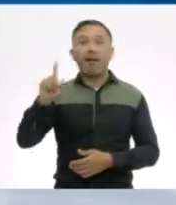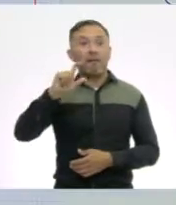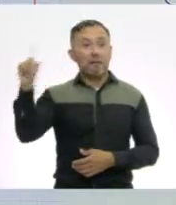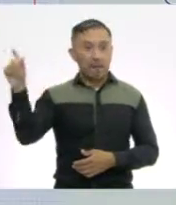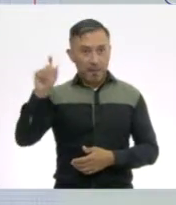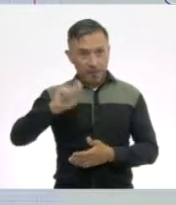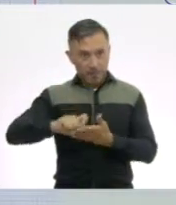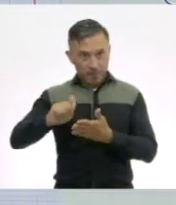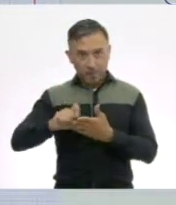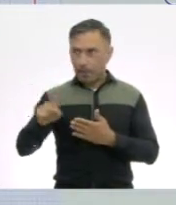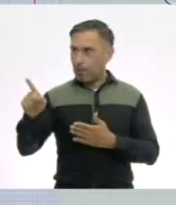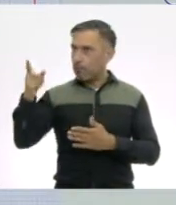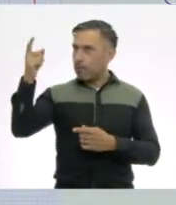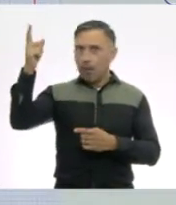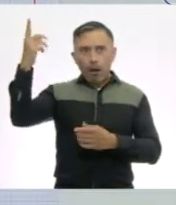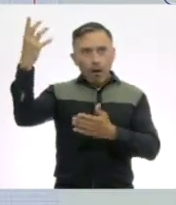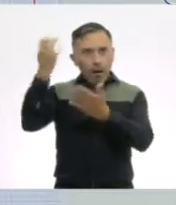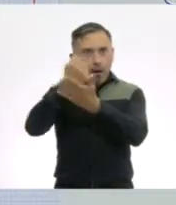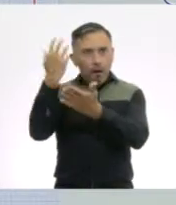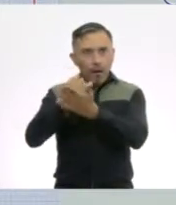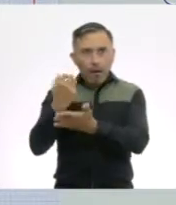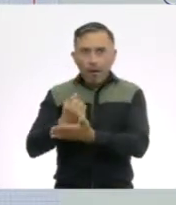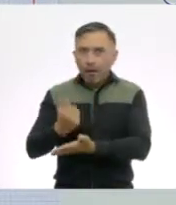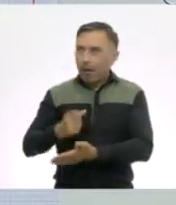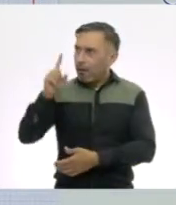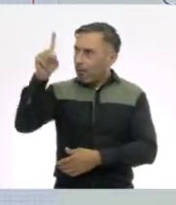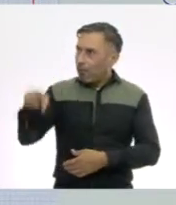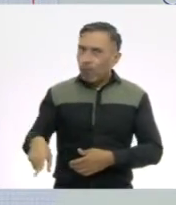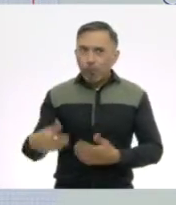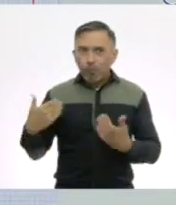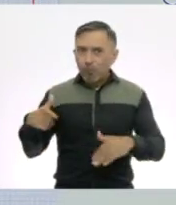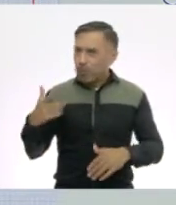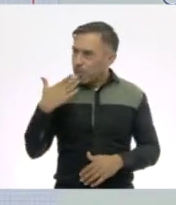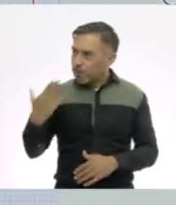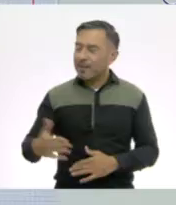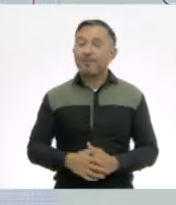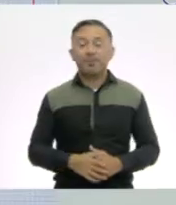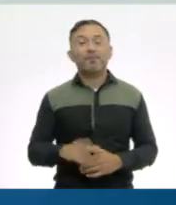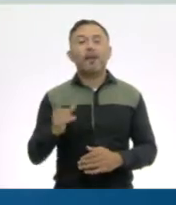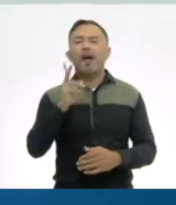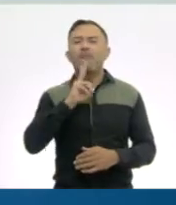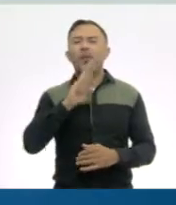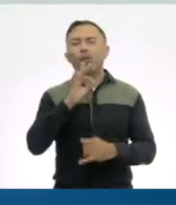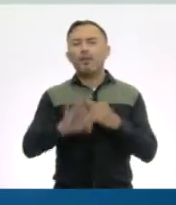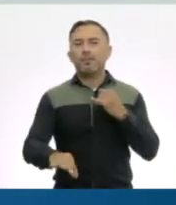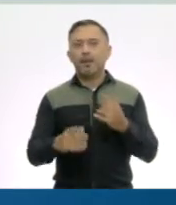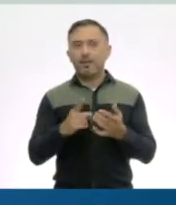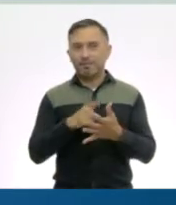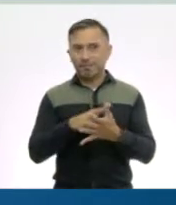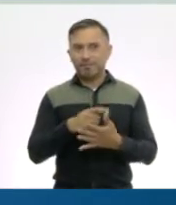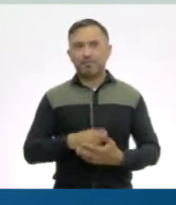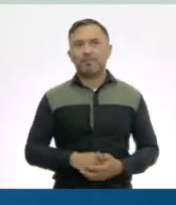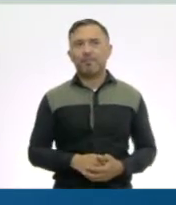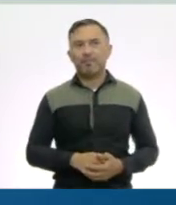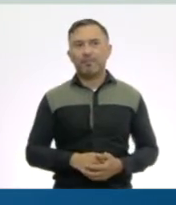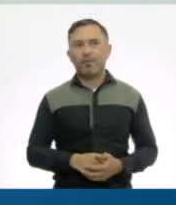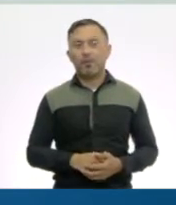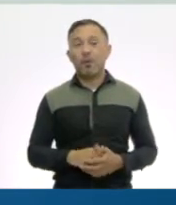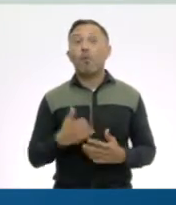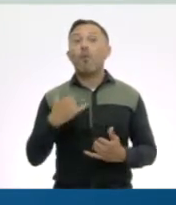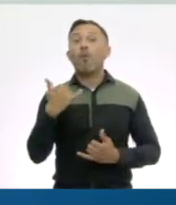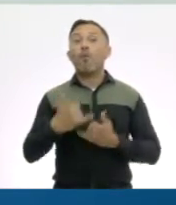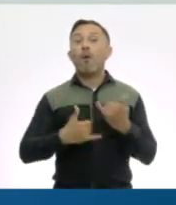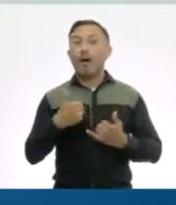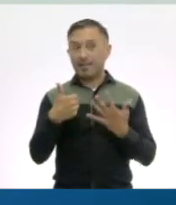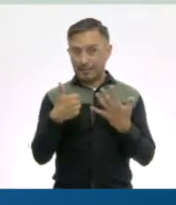Well, arrasando, ¿eh? Muy bien. Vamos a ver si en la última. A ver. A ver. En la sexta jugada me